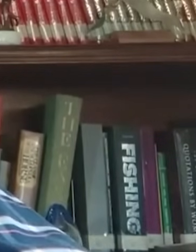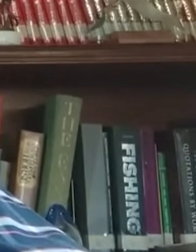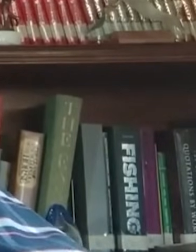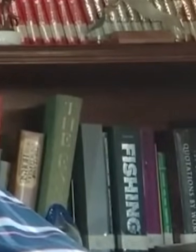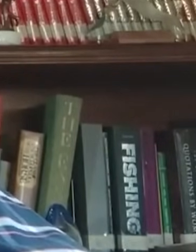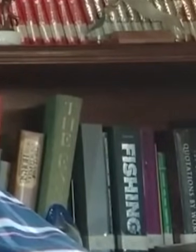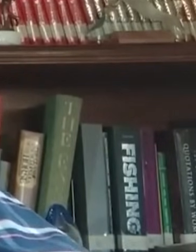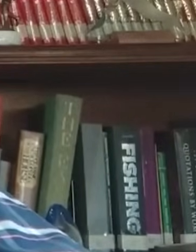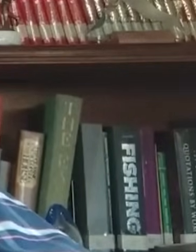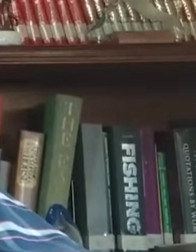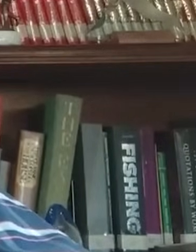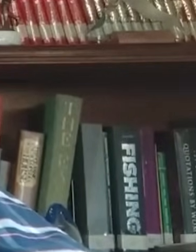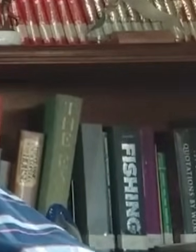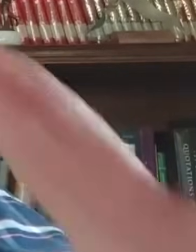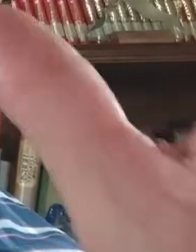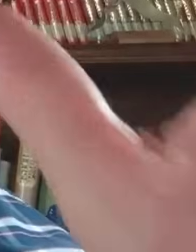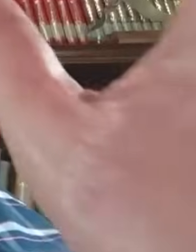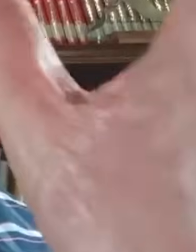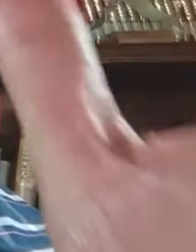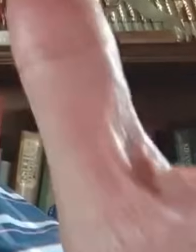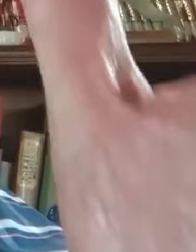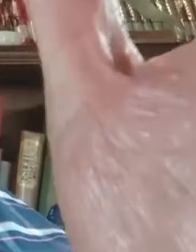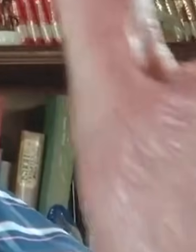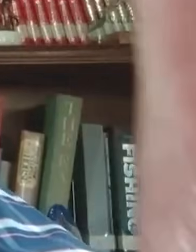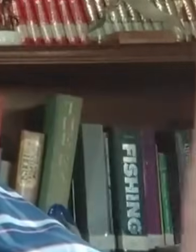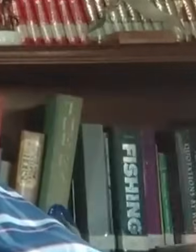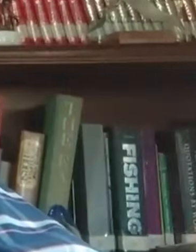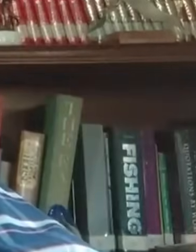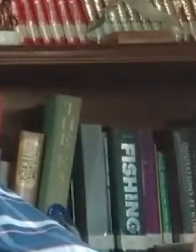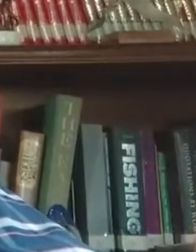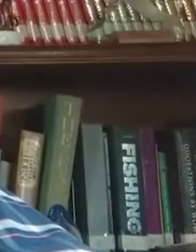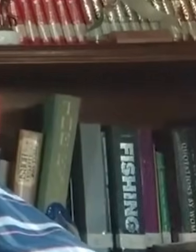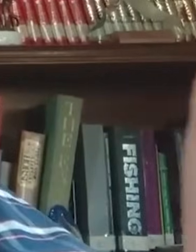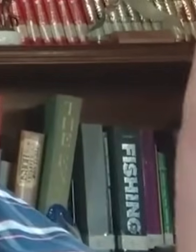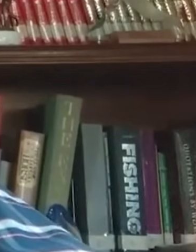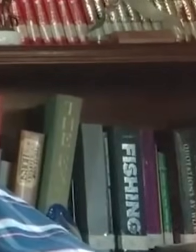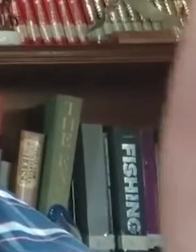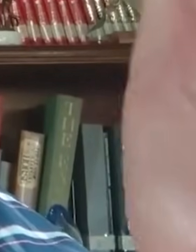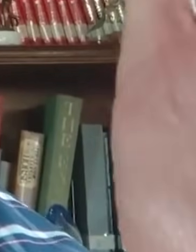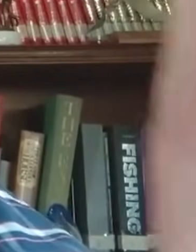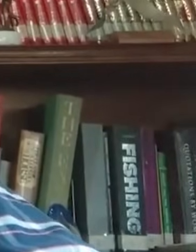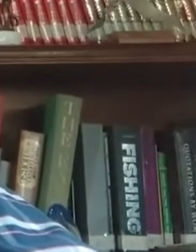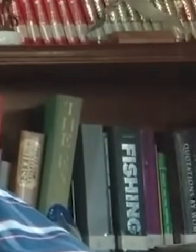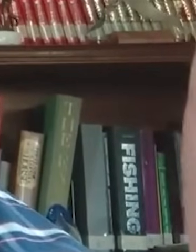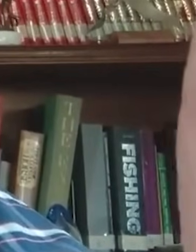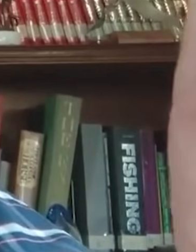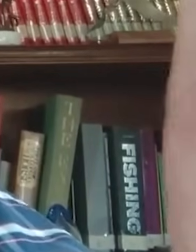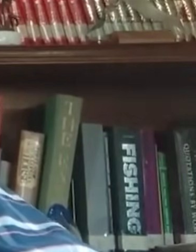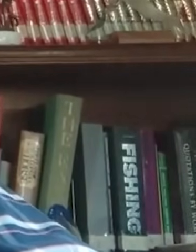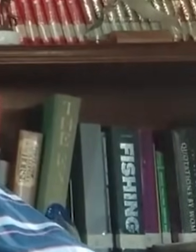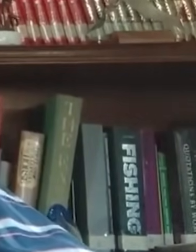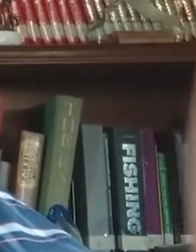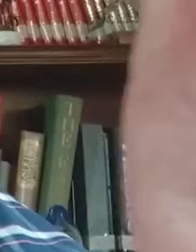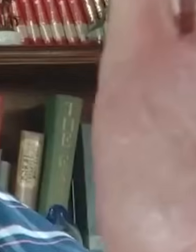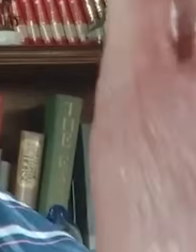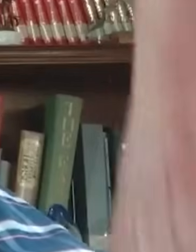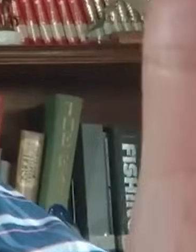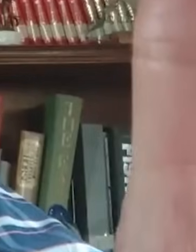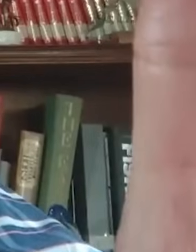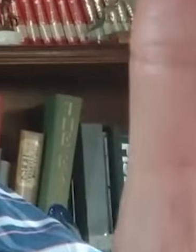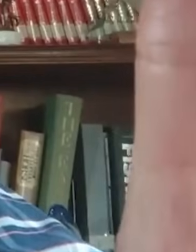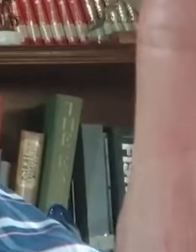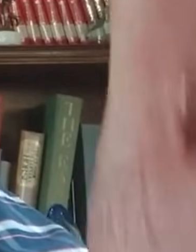quiere un México mejor. La plataforma de registro es el Frente Amplio